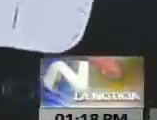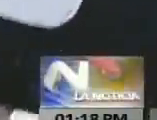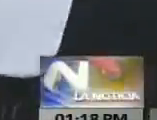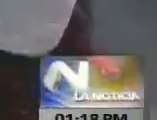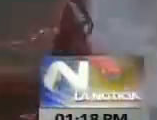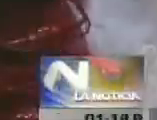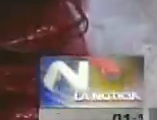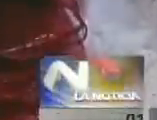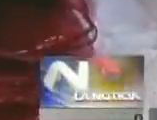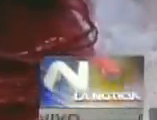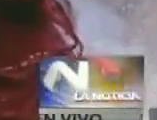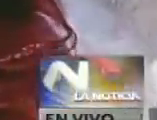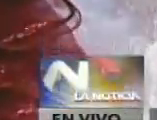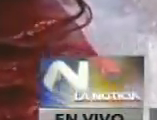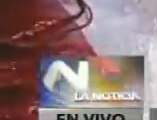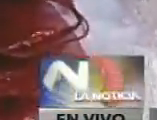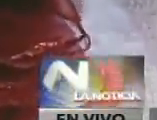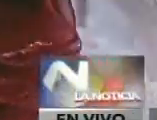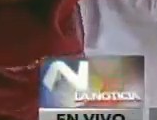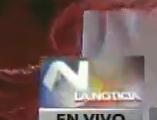la revolución.